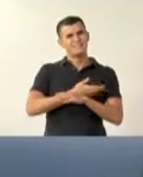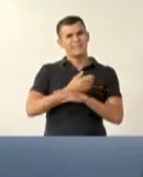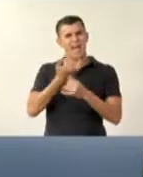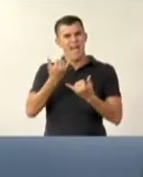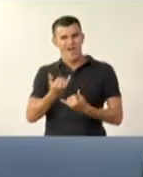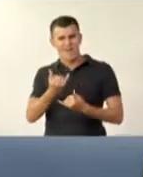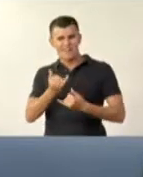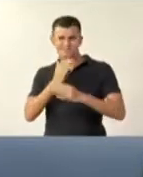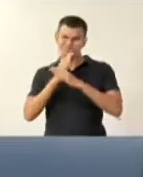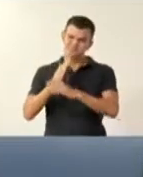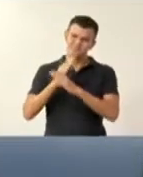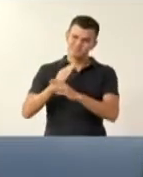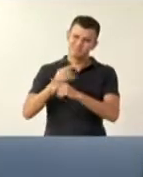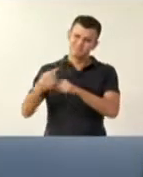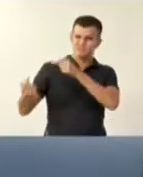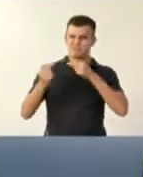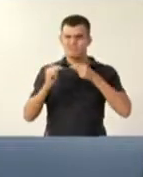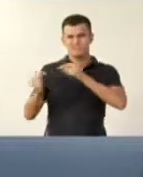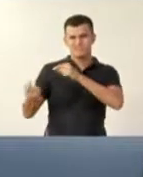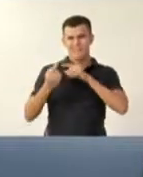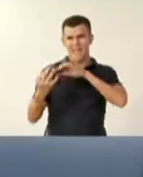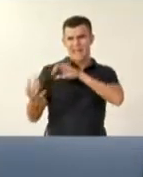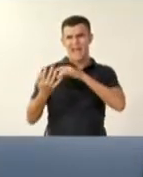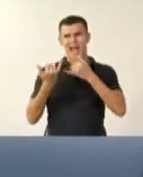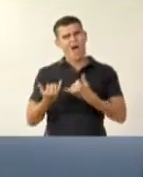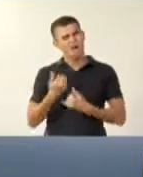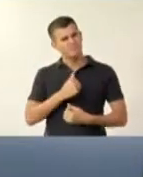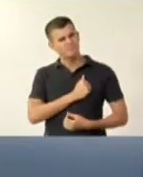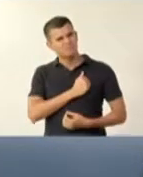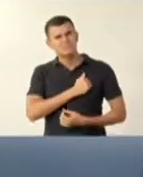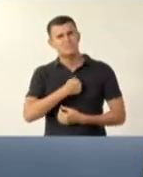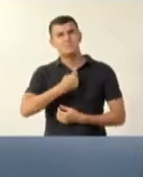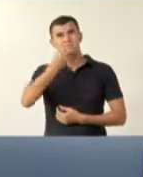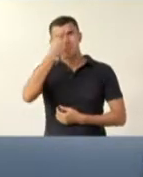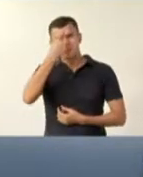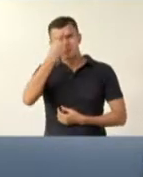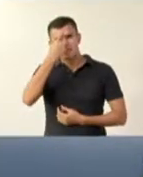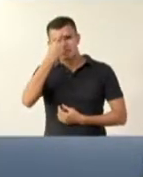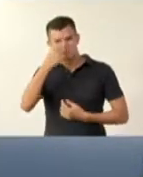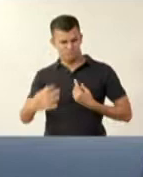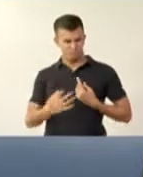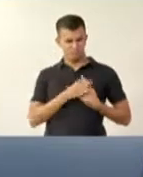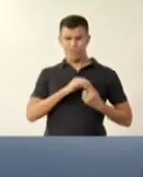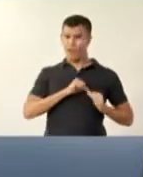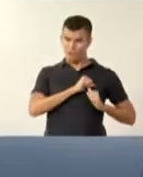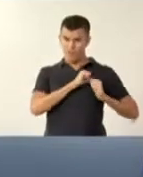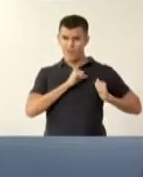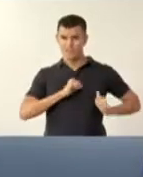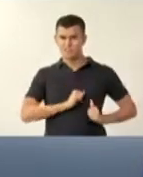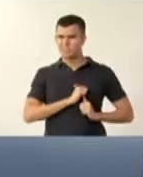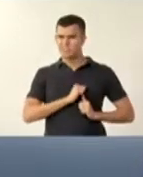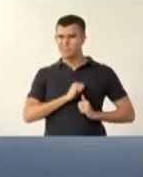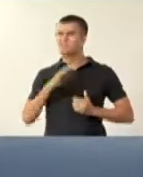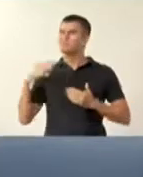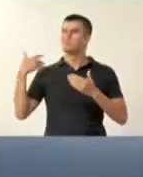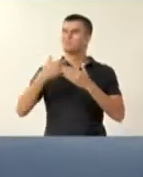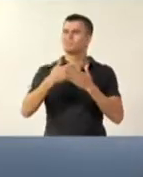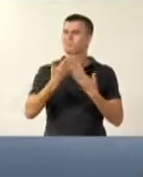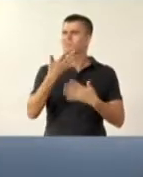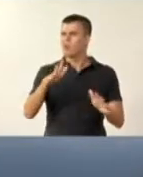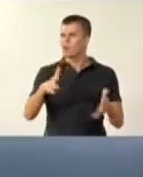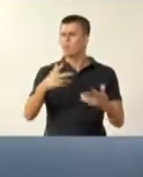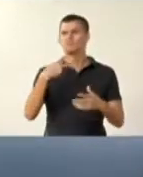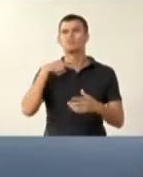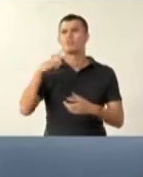ahora con la ruta al posconflicto, lo que más me ha apasionado y lo que me ha tocado el corazón y lo que me he dedicado a hacer